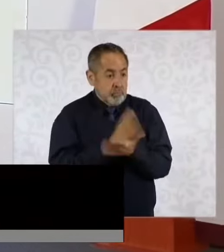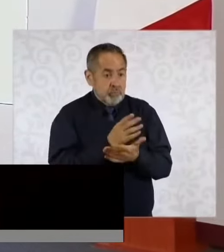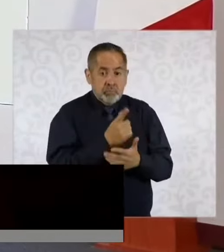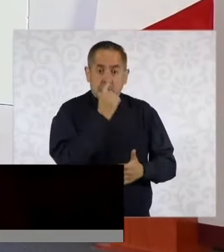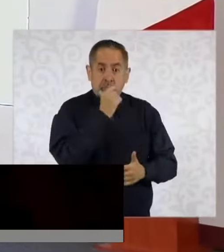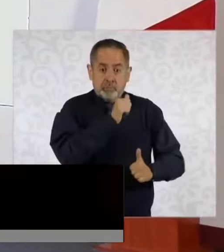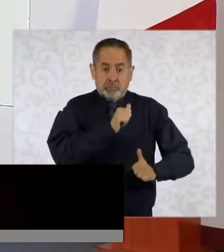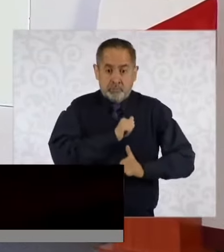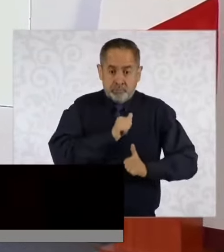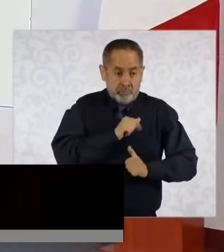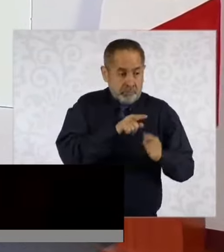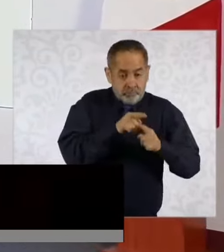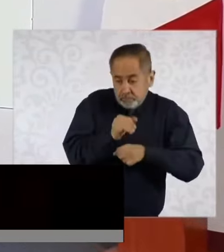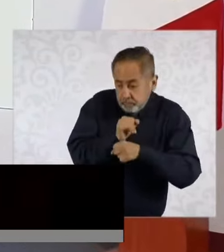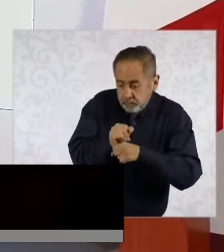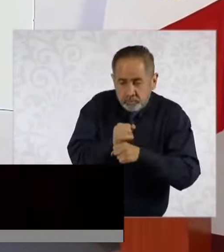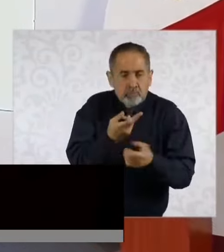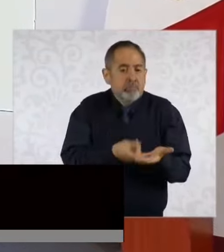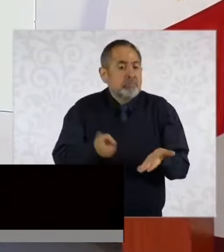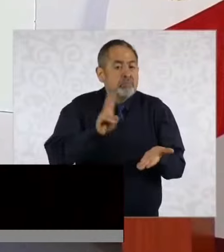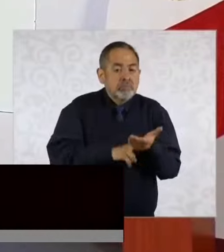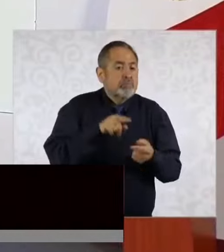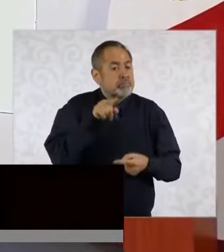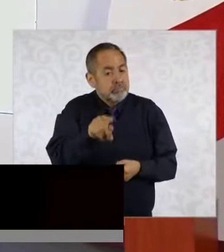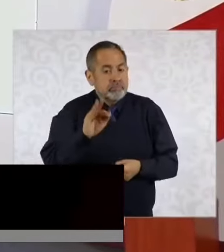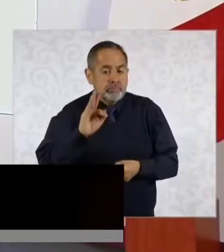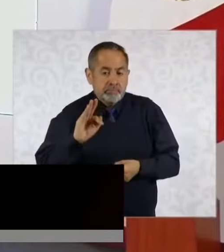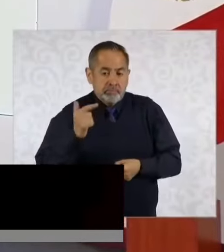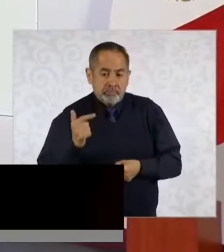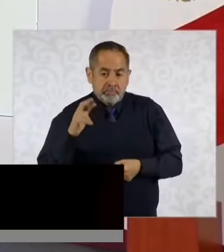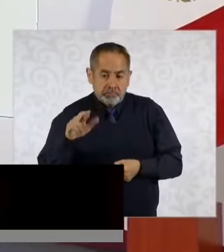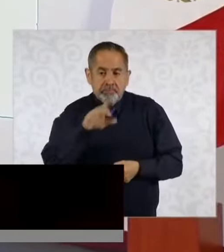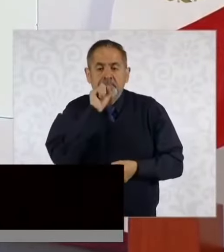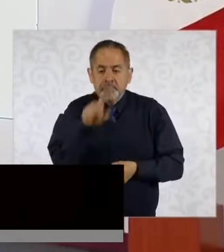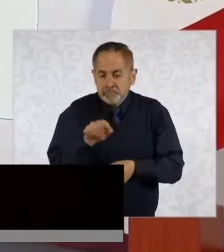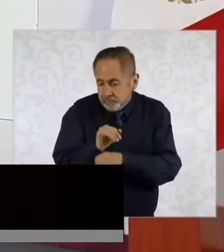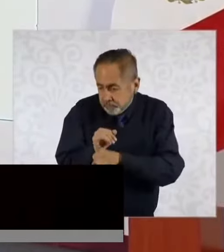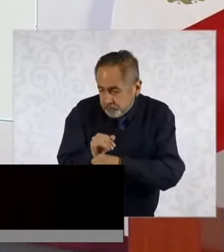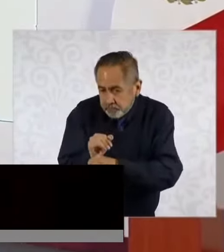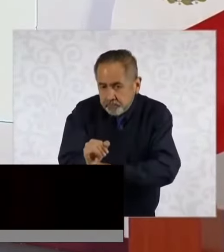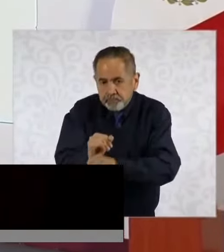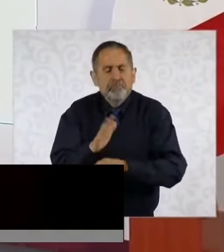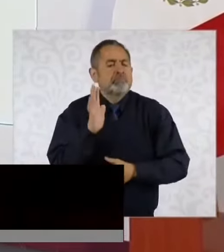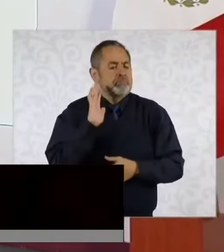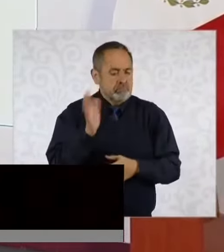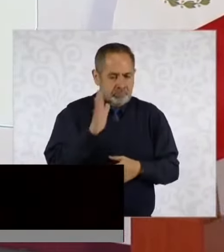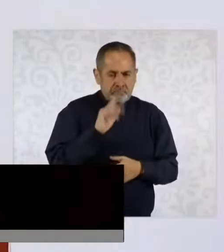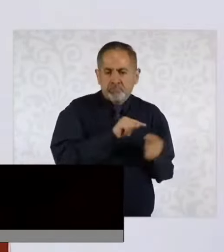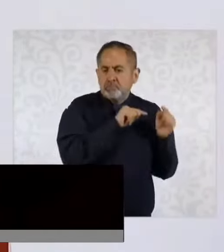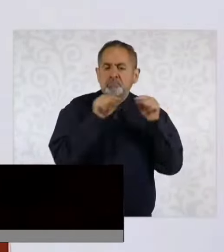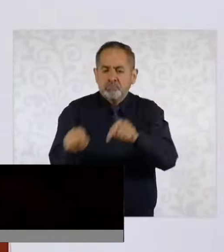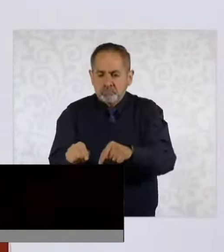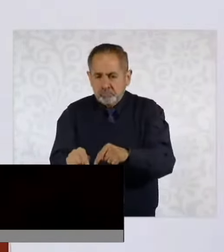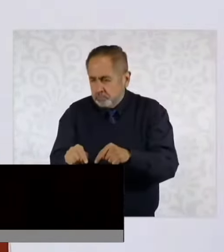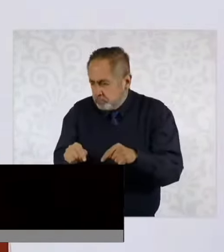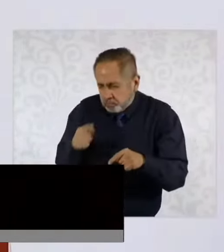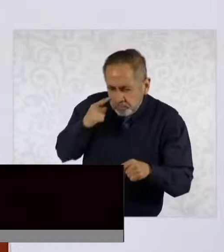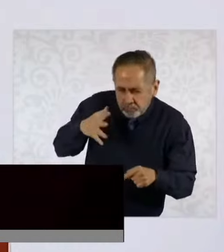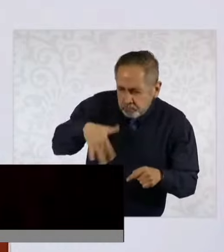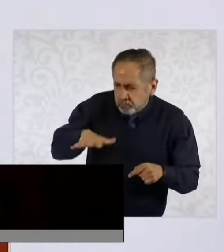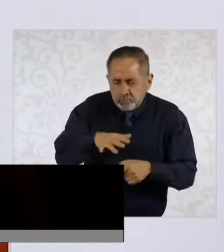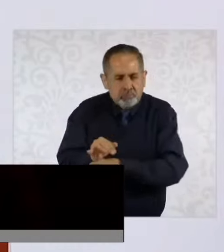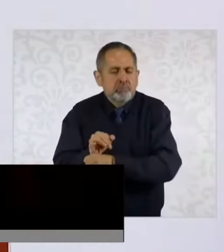esclarecerse esta cosa tan trágica, tan terrible, ¿no? Pero mira, para mí este episodio,